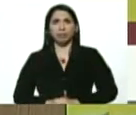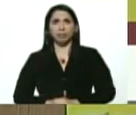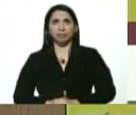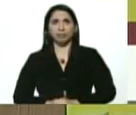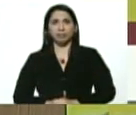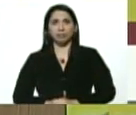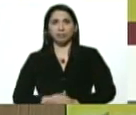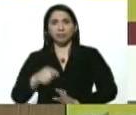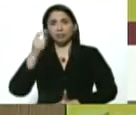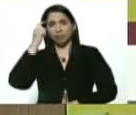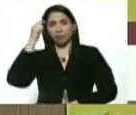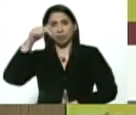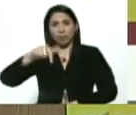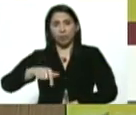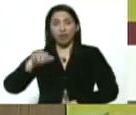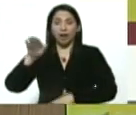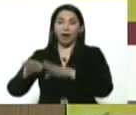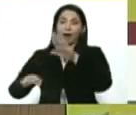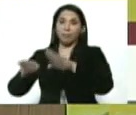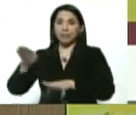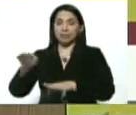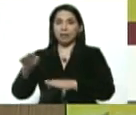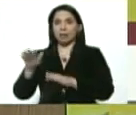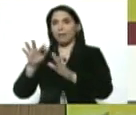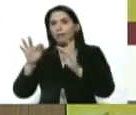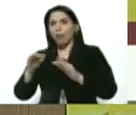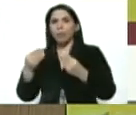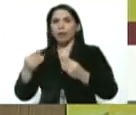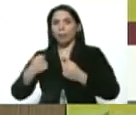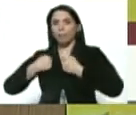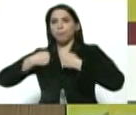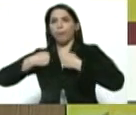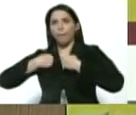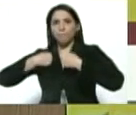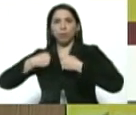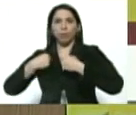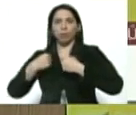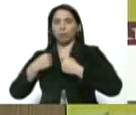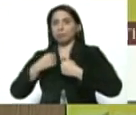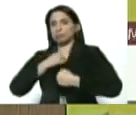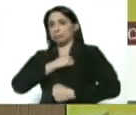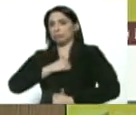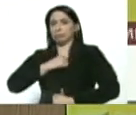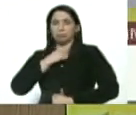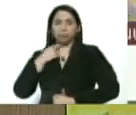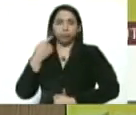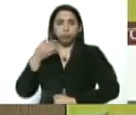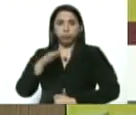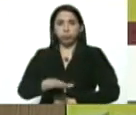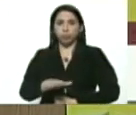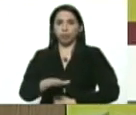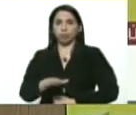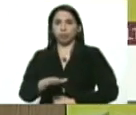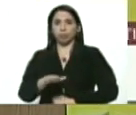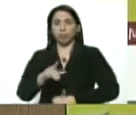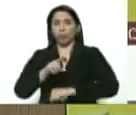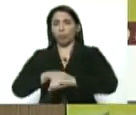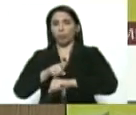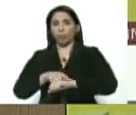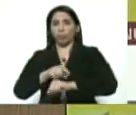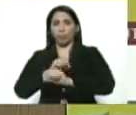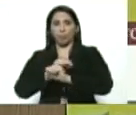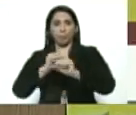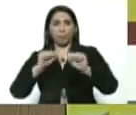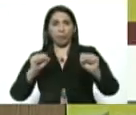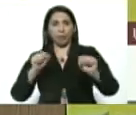hoy y a pesar de las maniobras de resurrección lamentablemente falleció en horas de la mañana